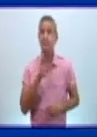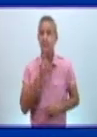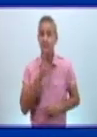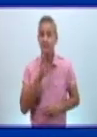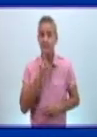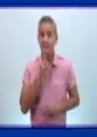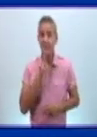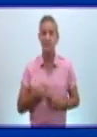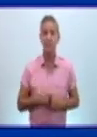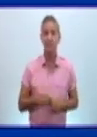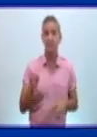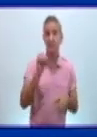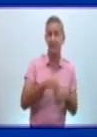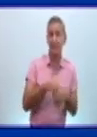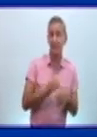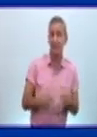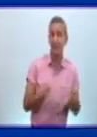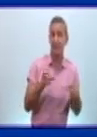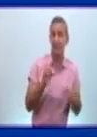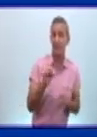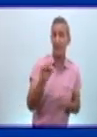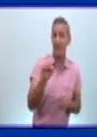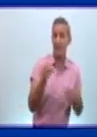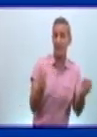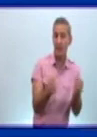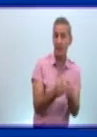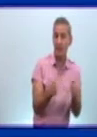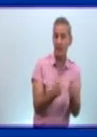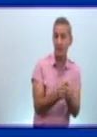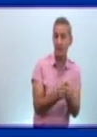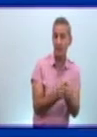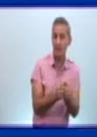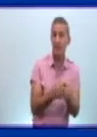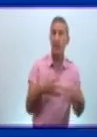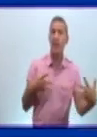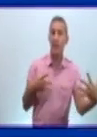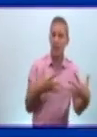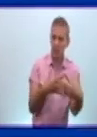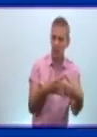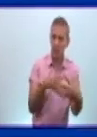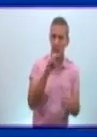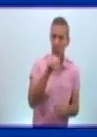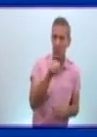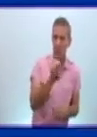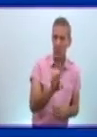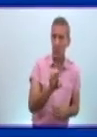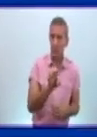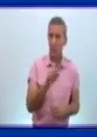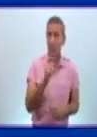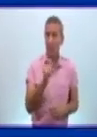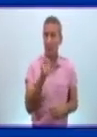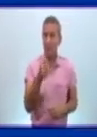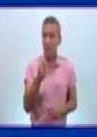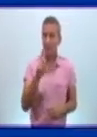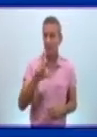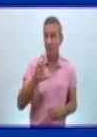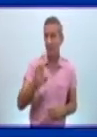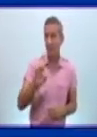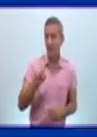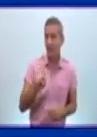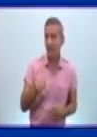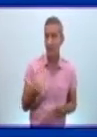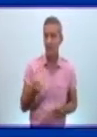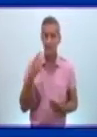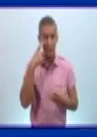disoluciones sólidas se encuentran las aleaciones de los metales que les comenté que tienen gran importancia. Por ejemplo,